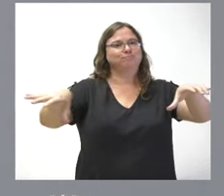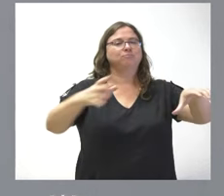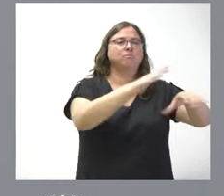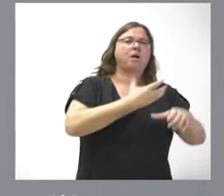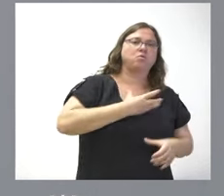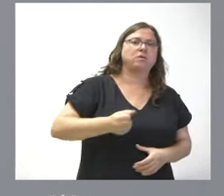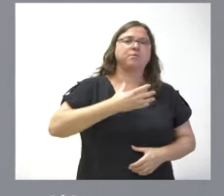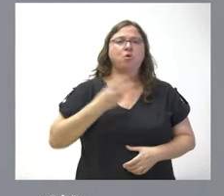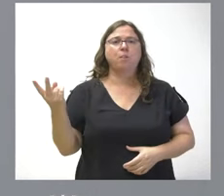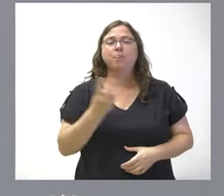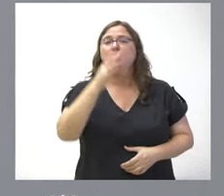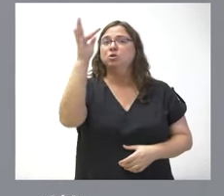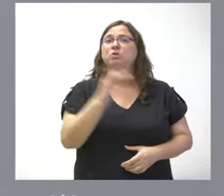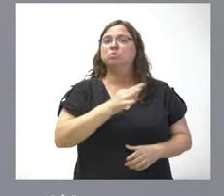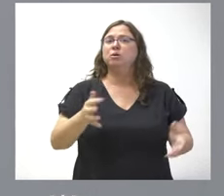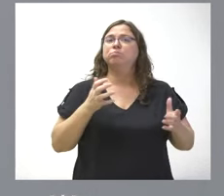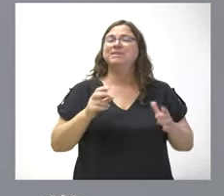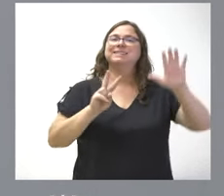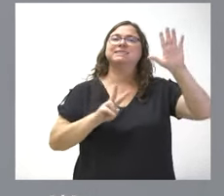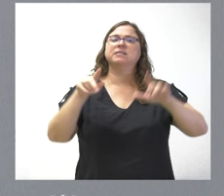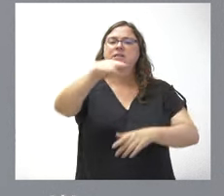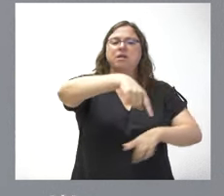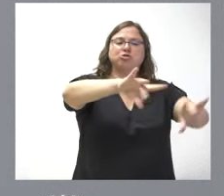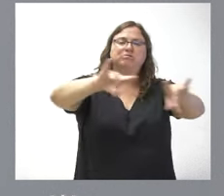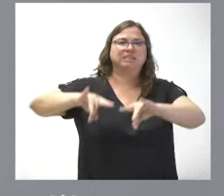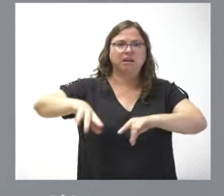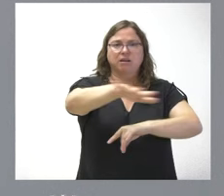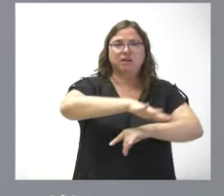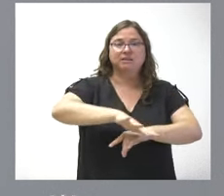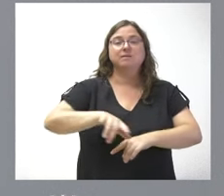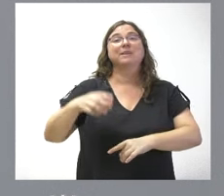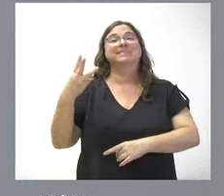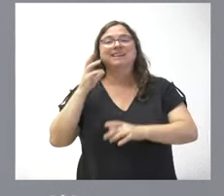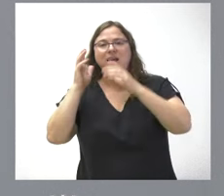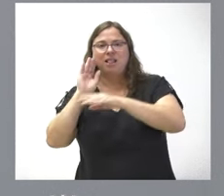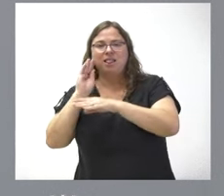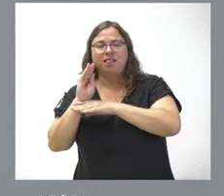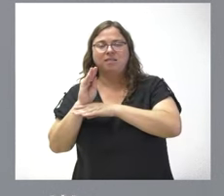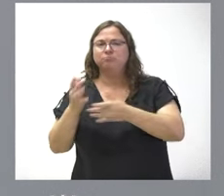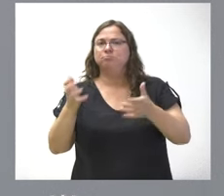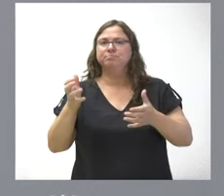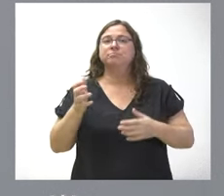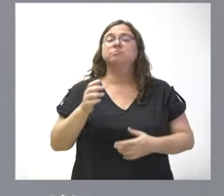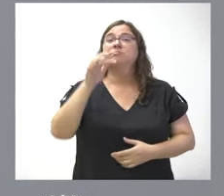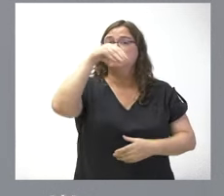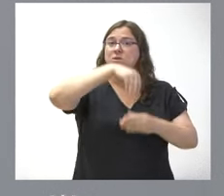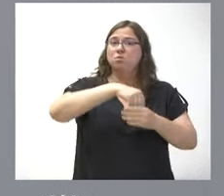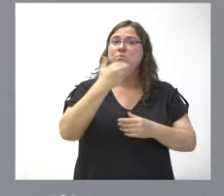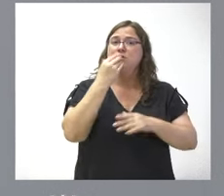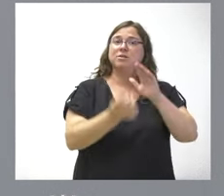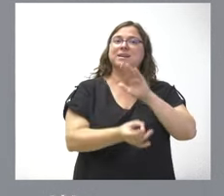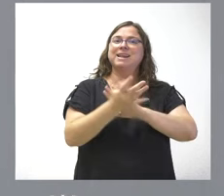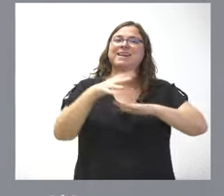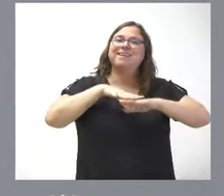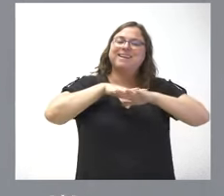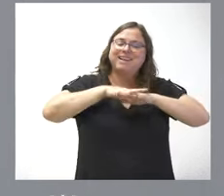y se beneficiará un total de 72 explotaciones agrarias y tres ganaderas contempla entre otras la creación de una red